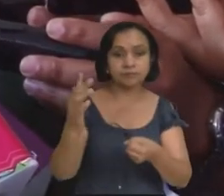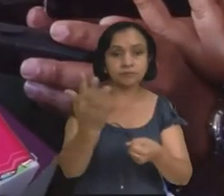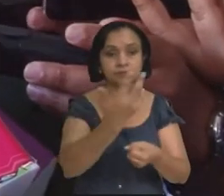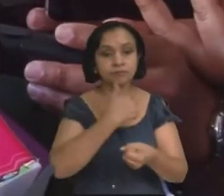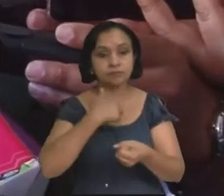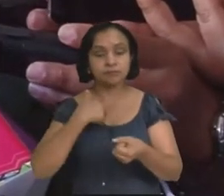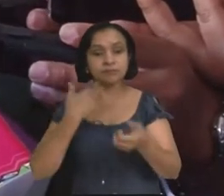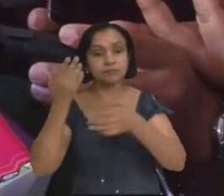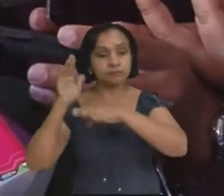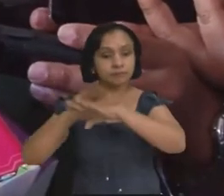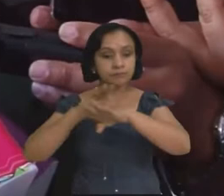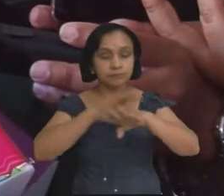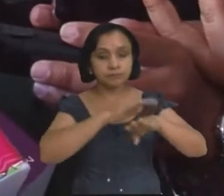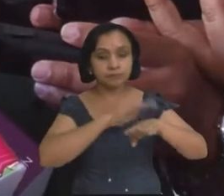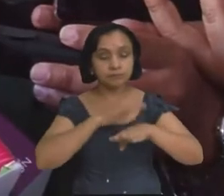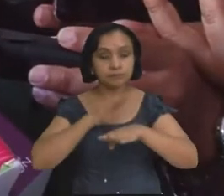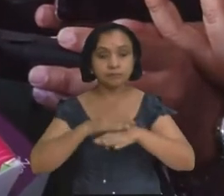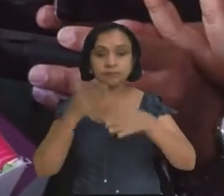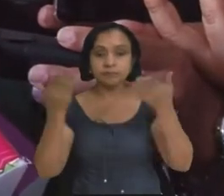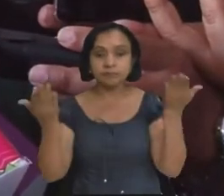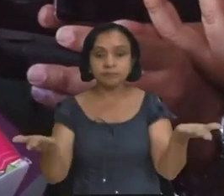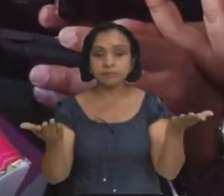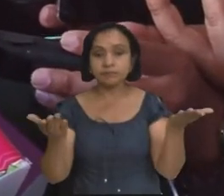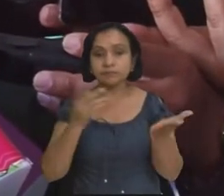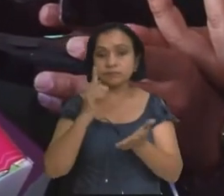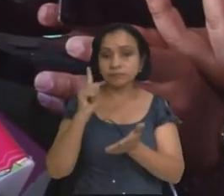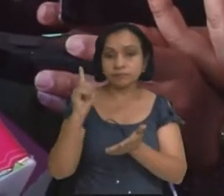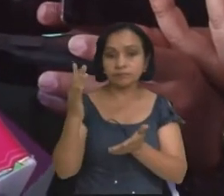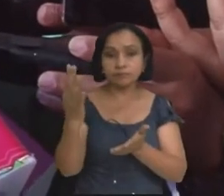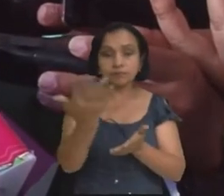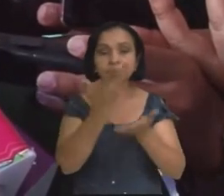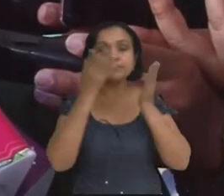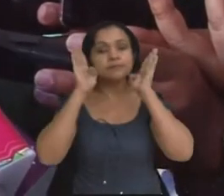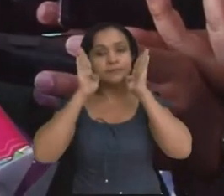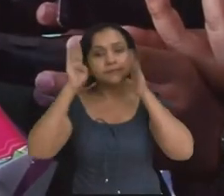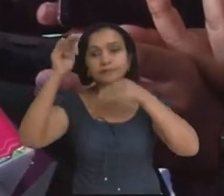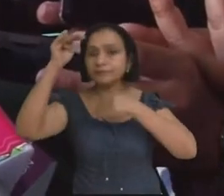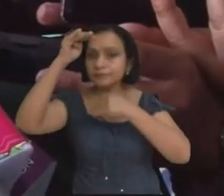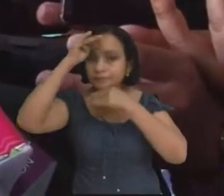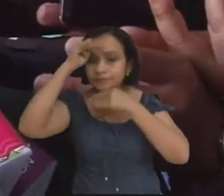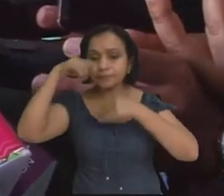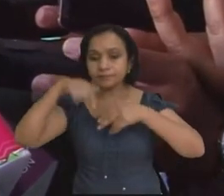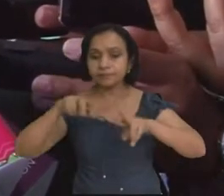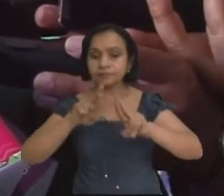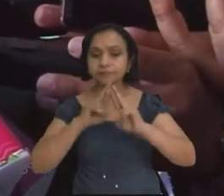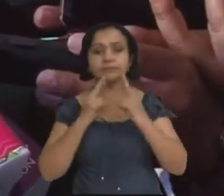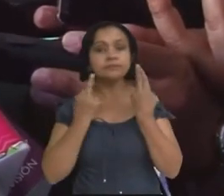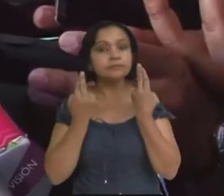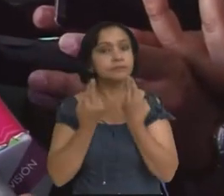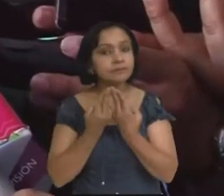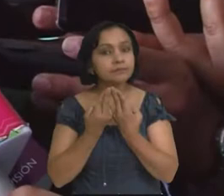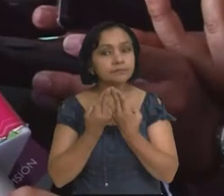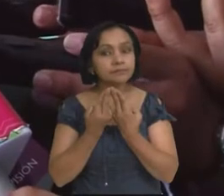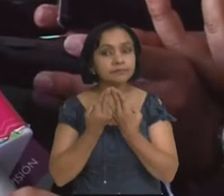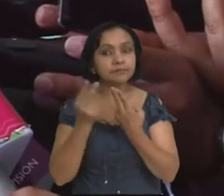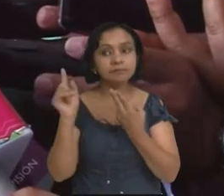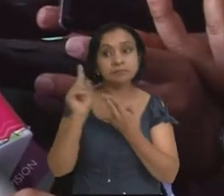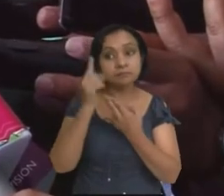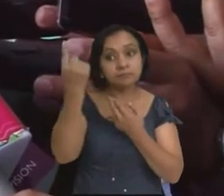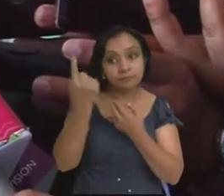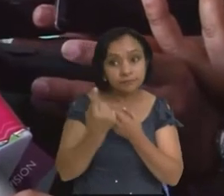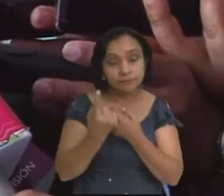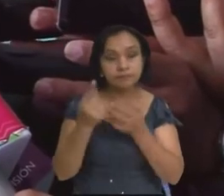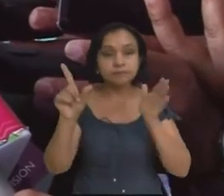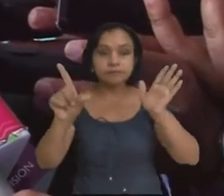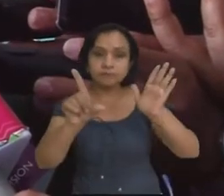haciendo un llamado a que todo el sector privado, haya estado aquí o no haya estado aquí en esta mesa, producto de la